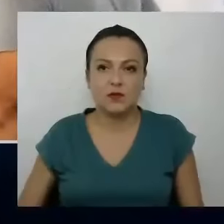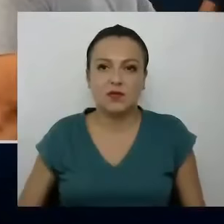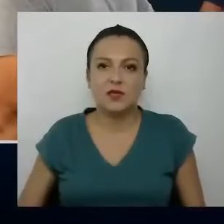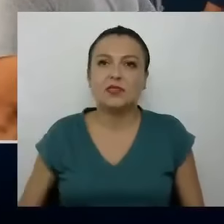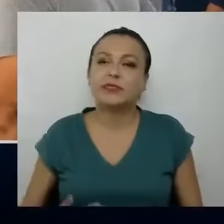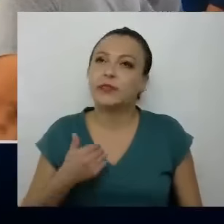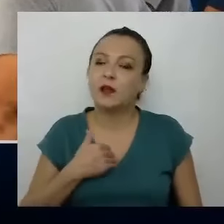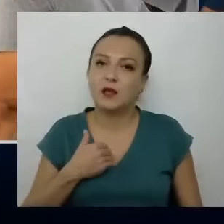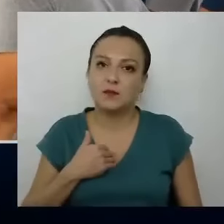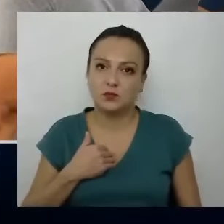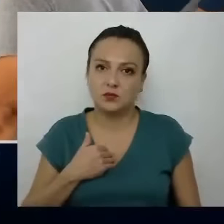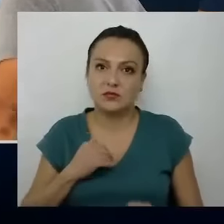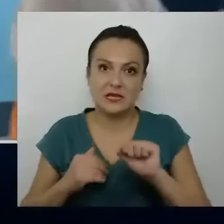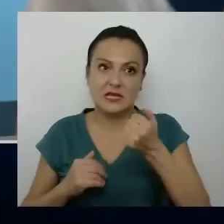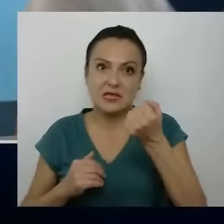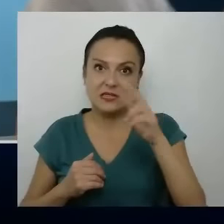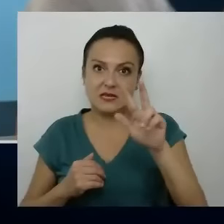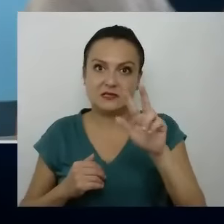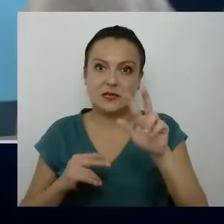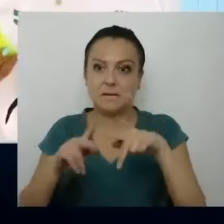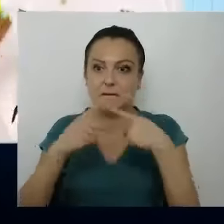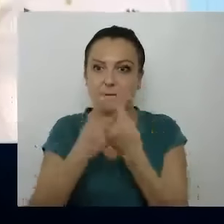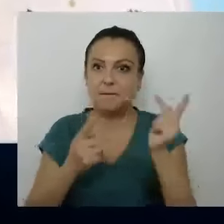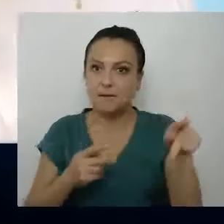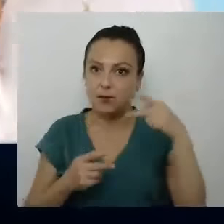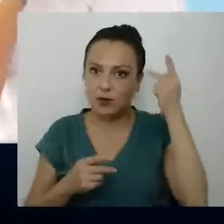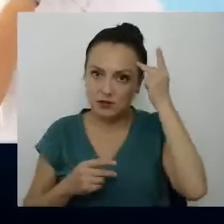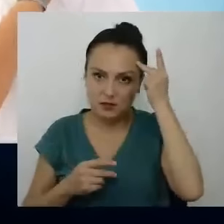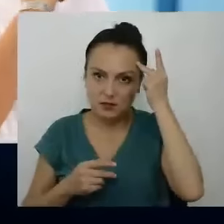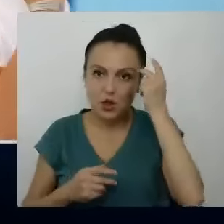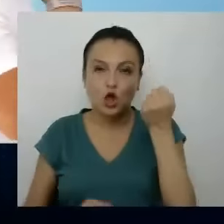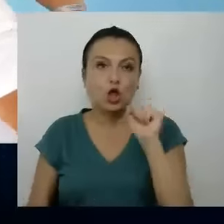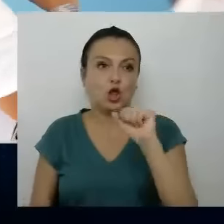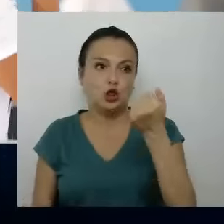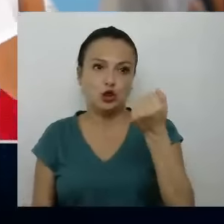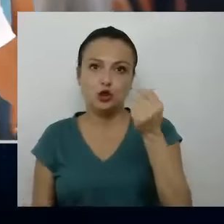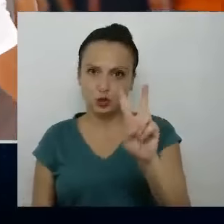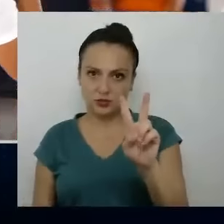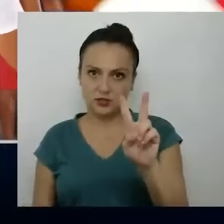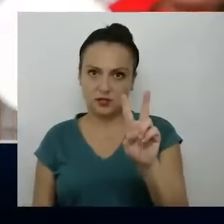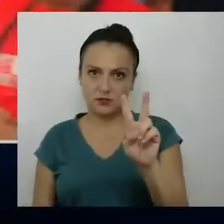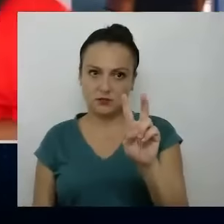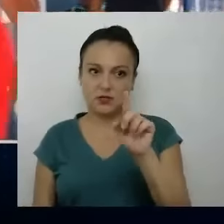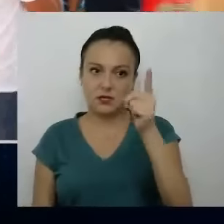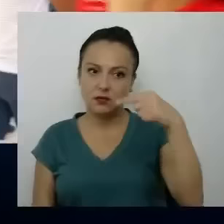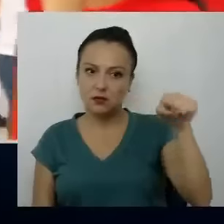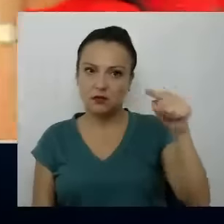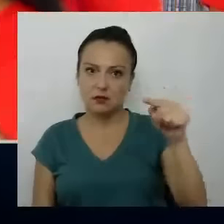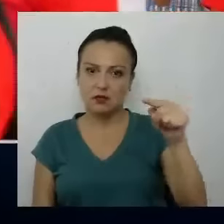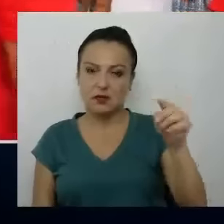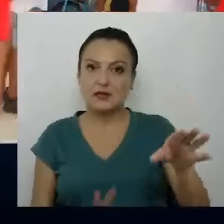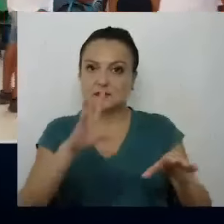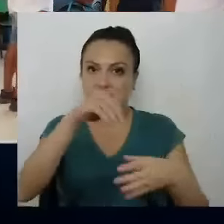teníamos 13 partidos políticos, de los cuales 12 evidentemente estaban